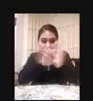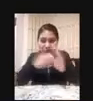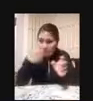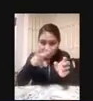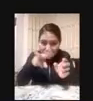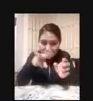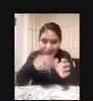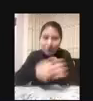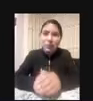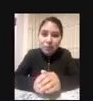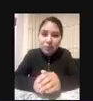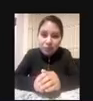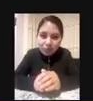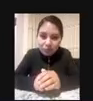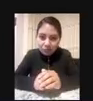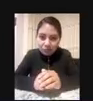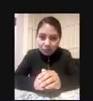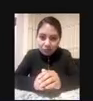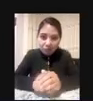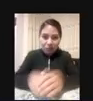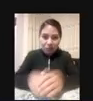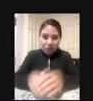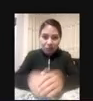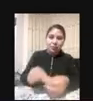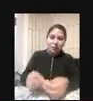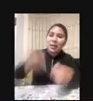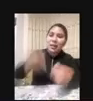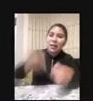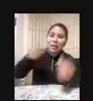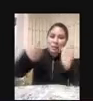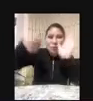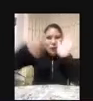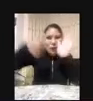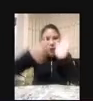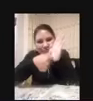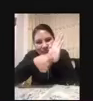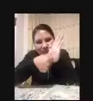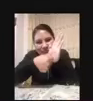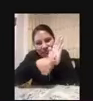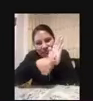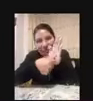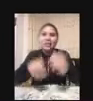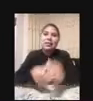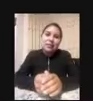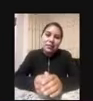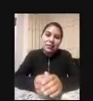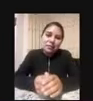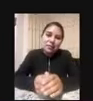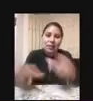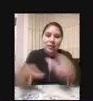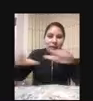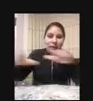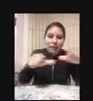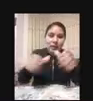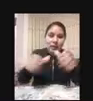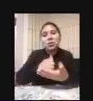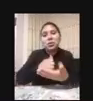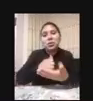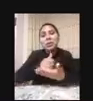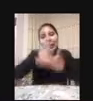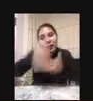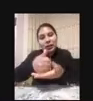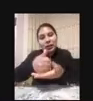ser con estos chinchecitos que tienen actividades que nos permiten desarrollar este tipo